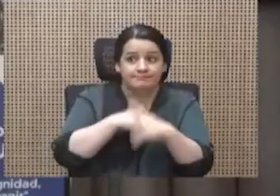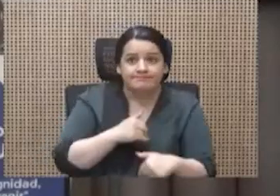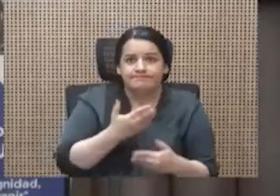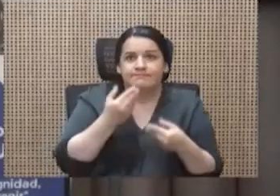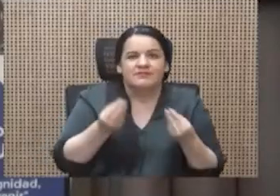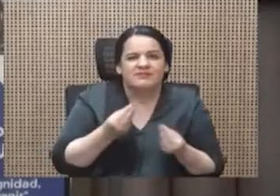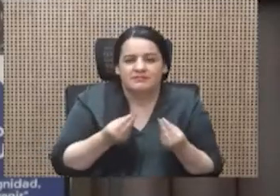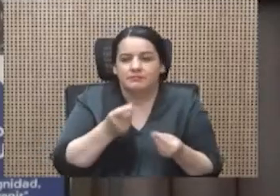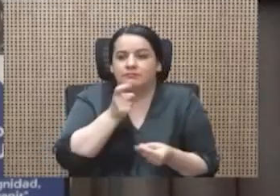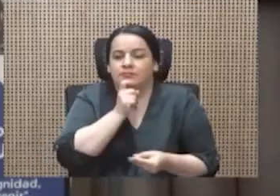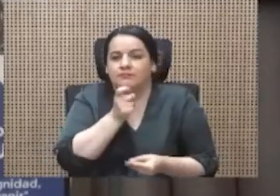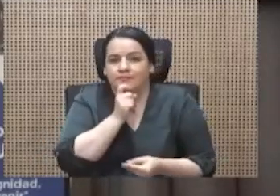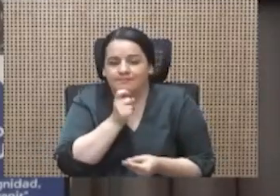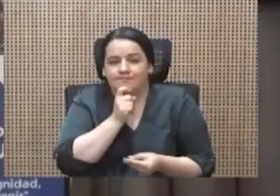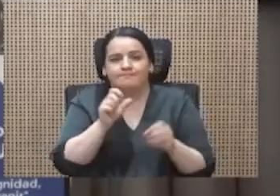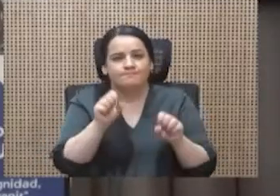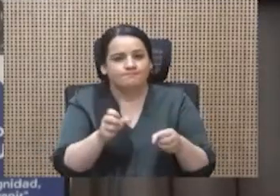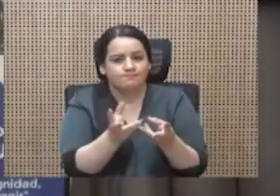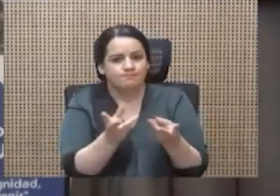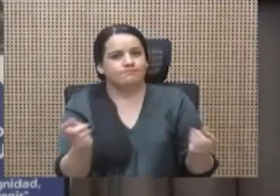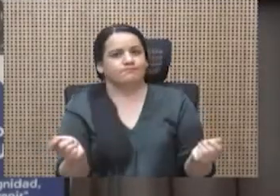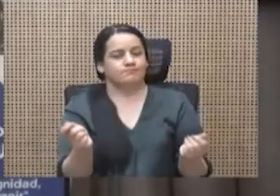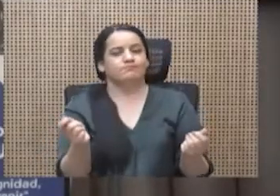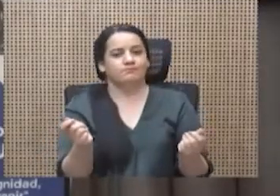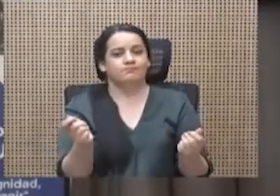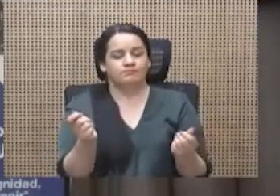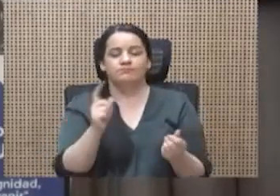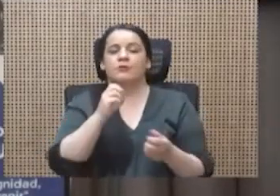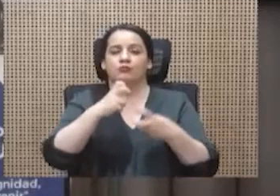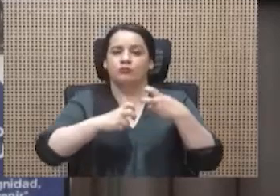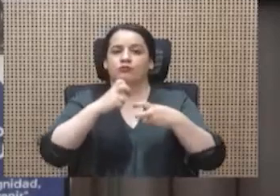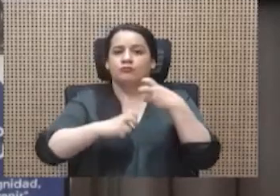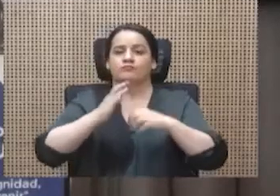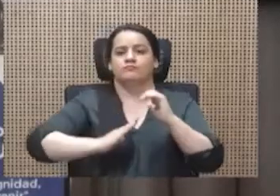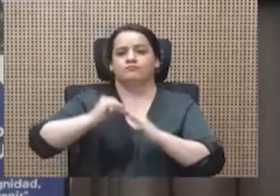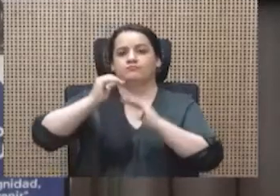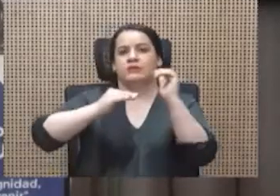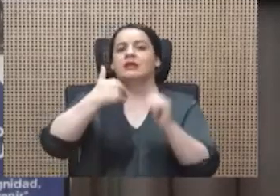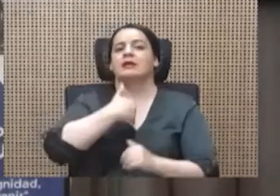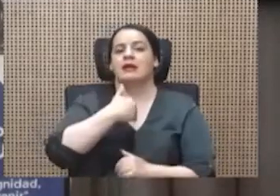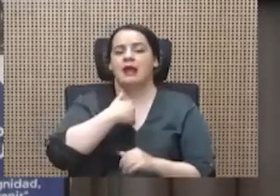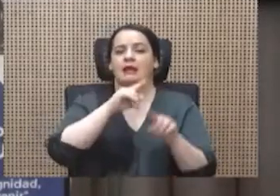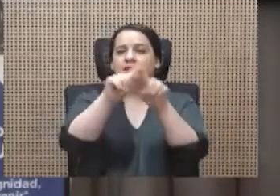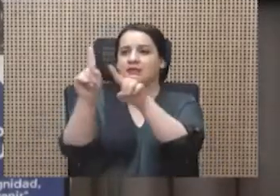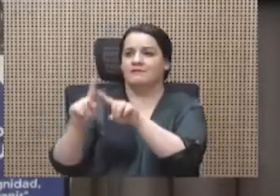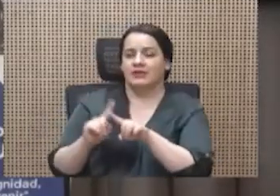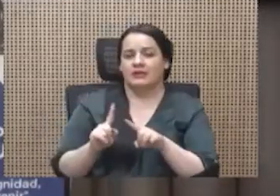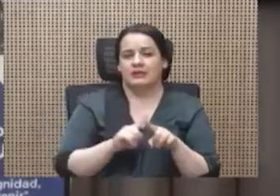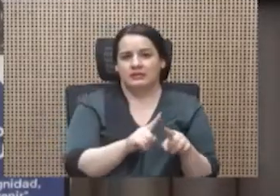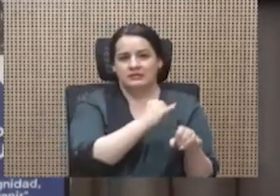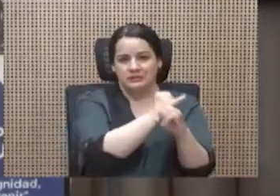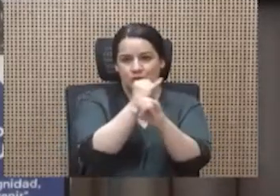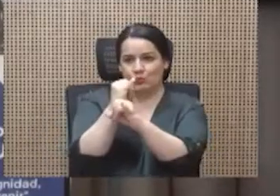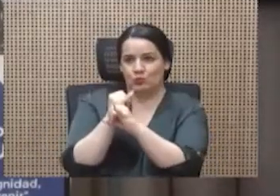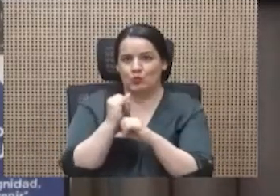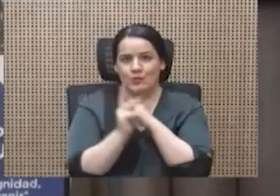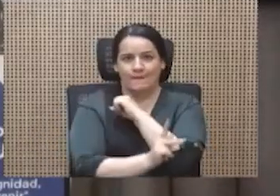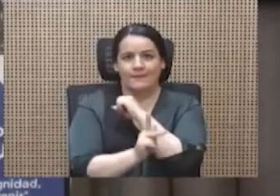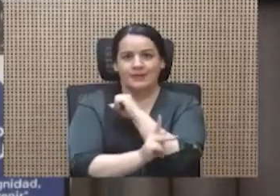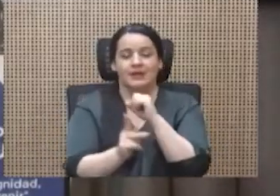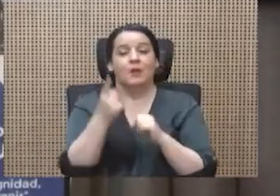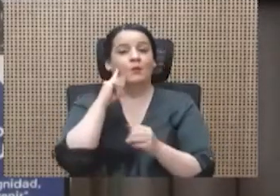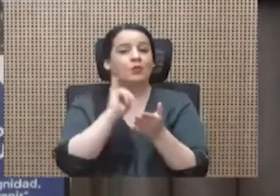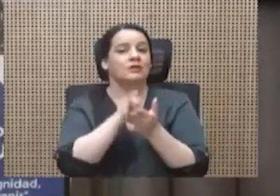que se puedan resolver los serios problemas de infraestructura que presentan las diferentes instituciones de nuestro país. Es por esta razón que desde